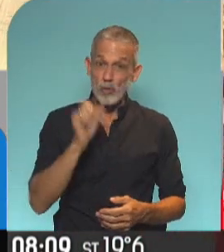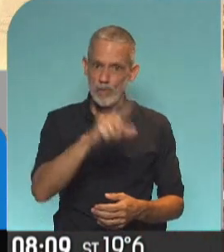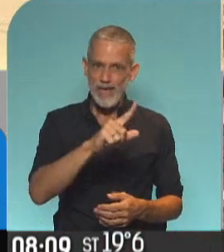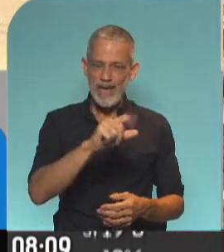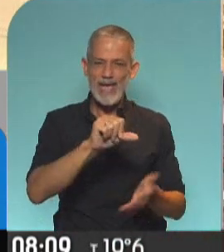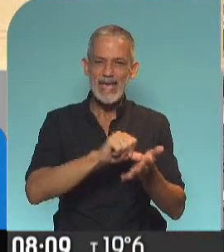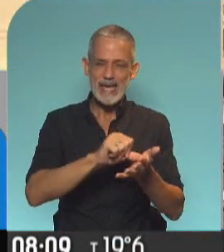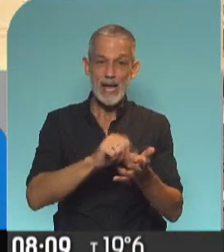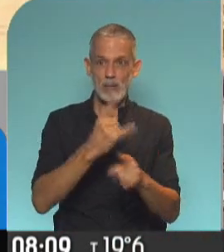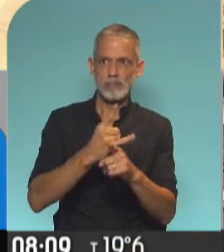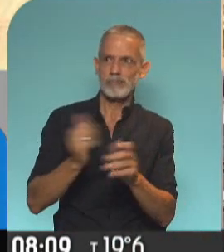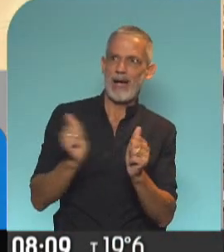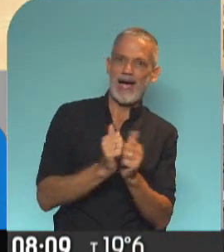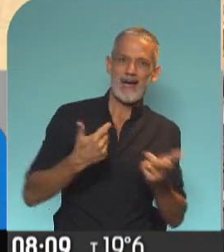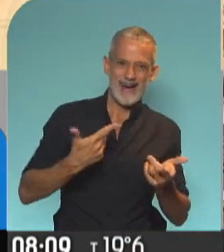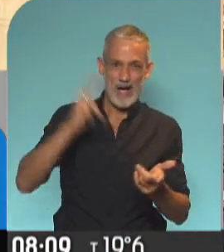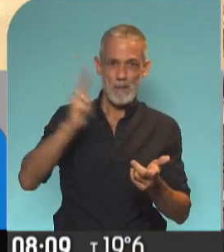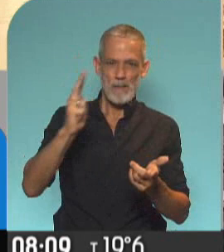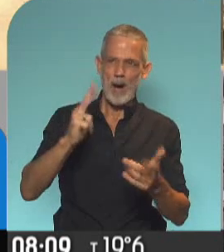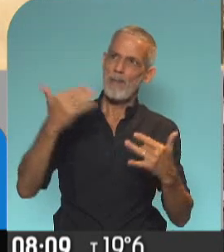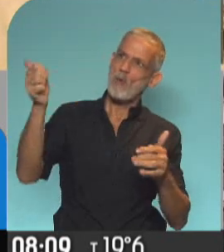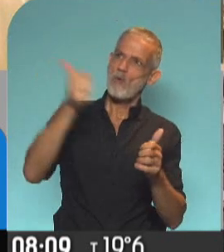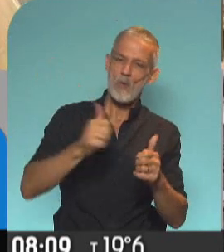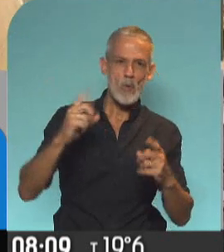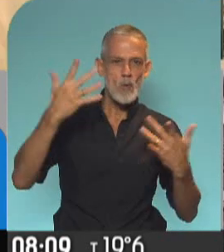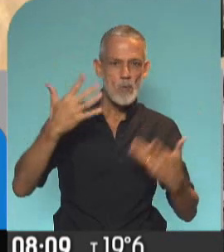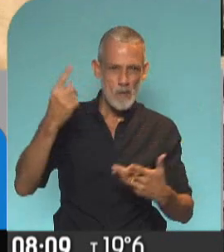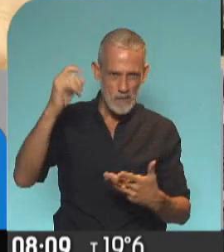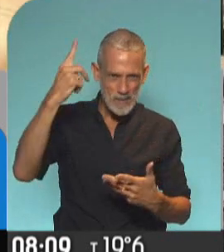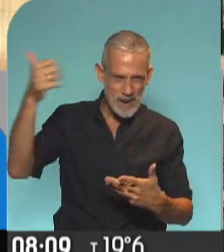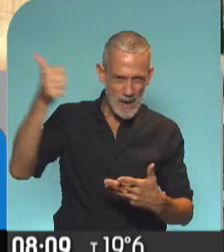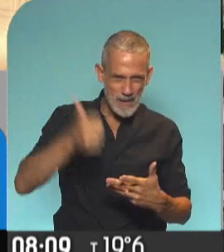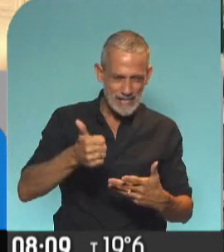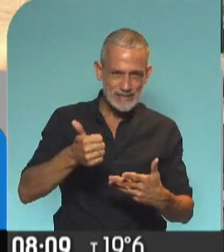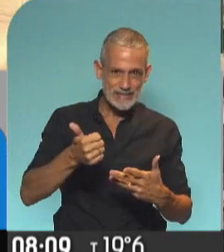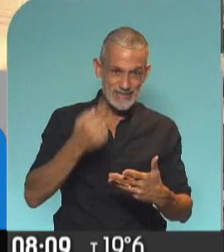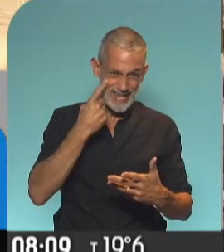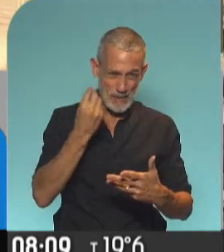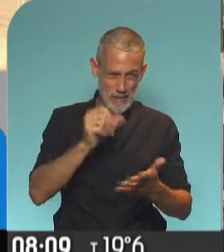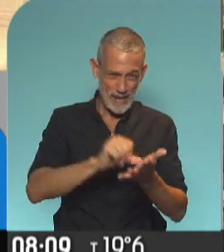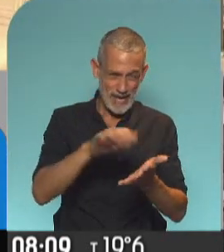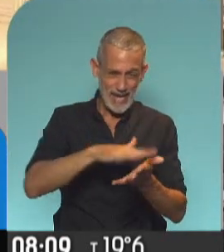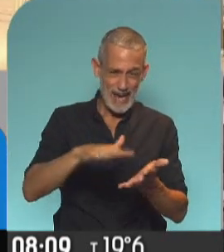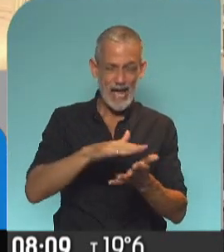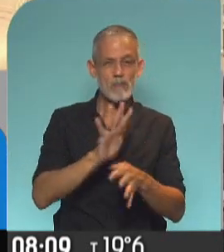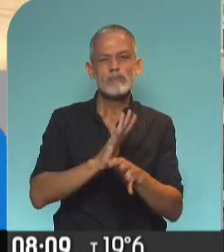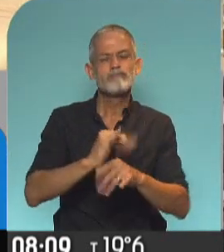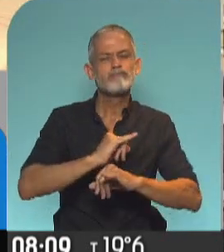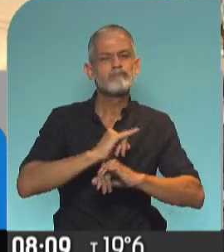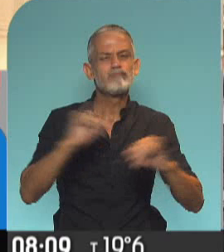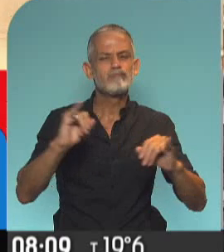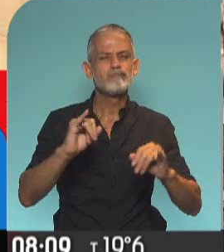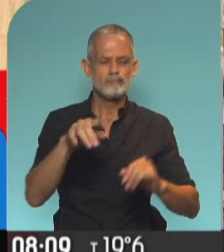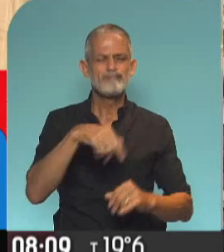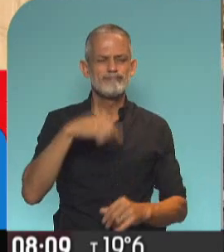un acompañamiento, un acercamiento, una manera de decirles, los